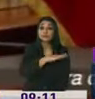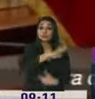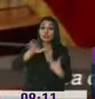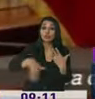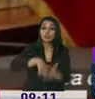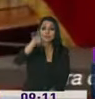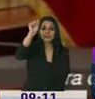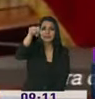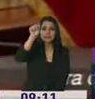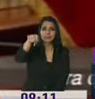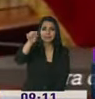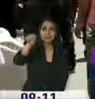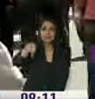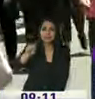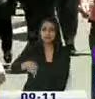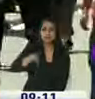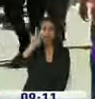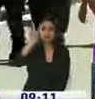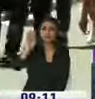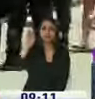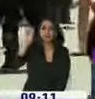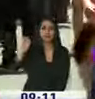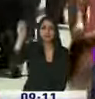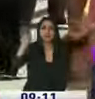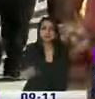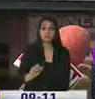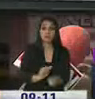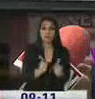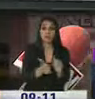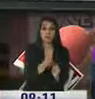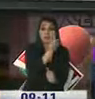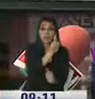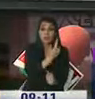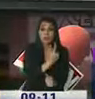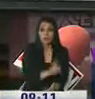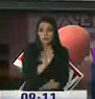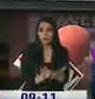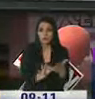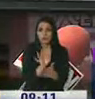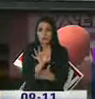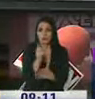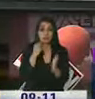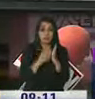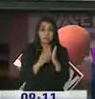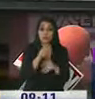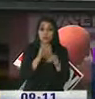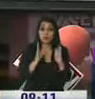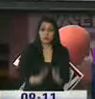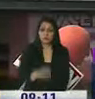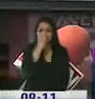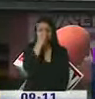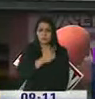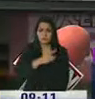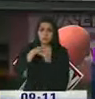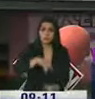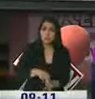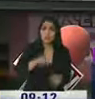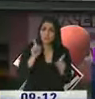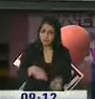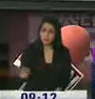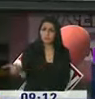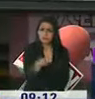sí contundente con más del 70% de aprobación cada una. Si es un pueblo que está decidido a votar, debe ir a